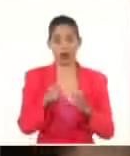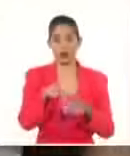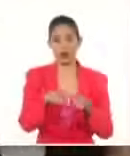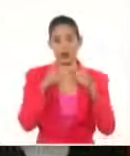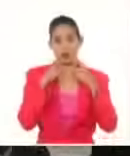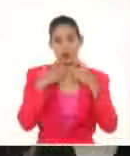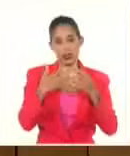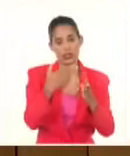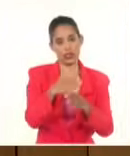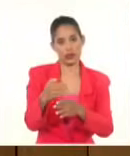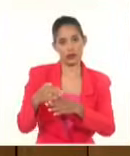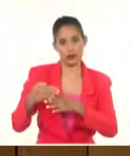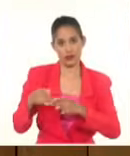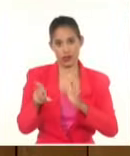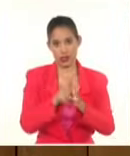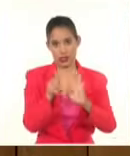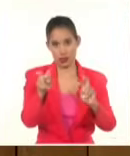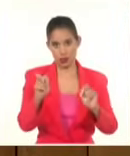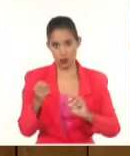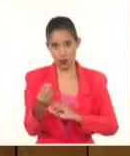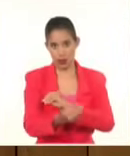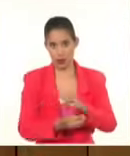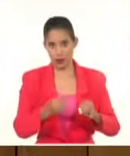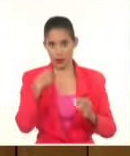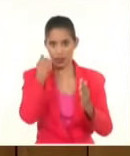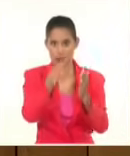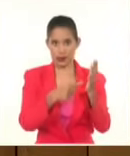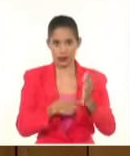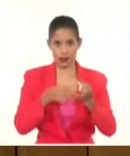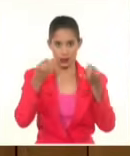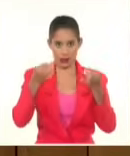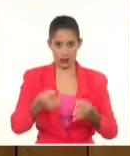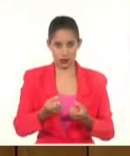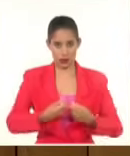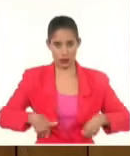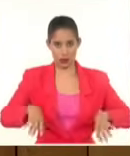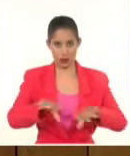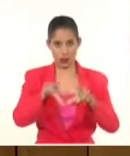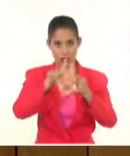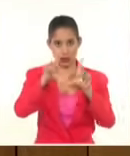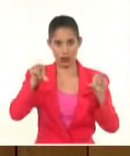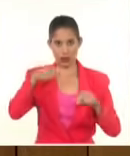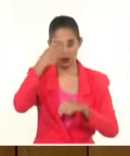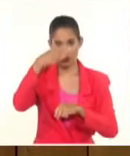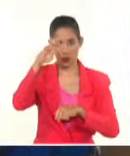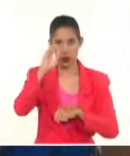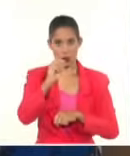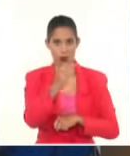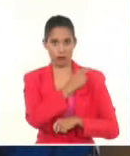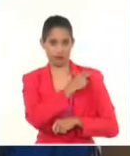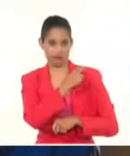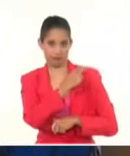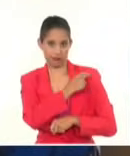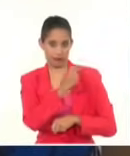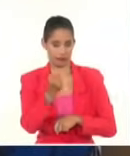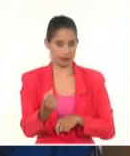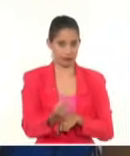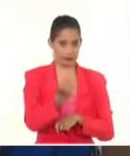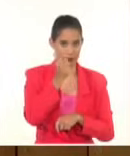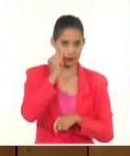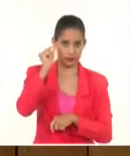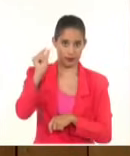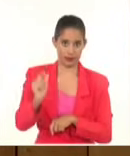todos una ley que se ajusta a las características actuales de Cuba. El primer coronel Mario Méndez Malledo explicó